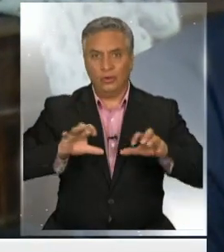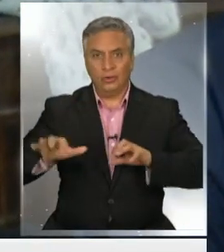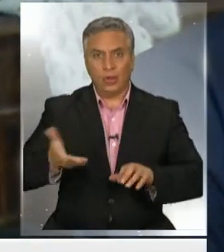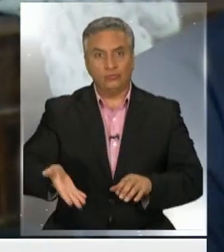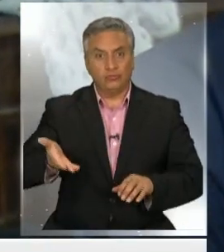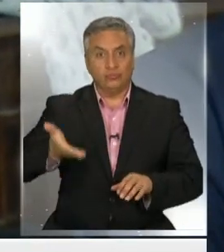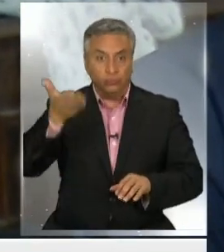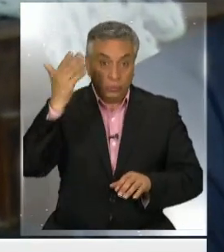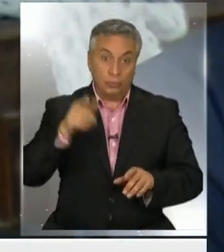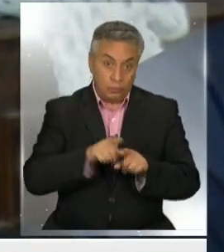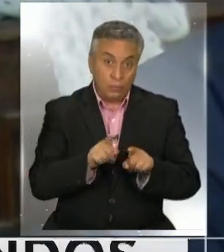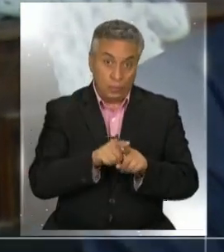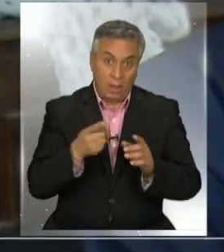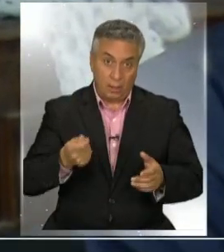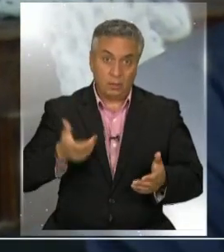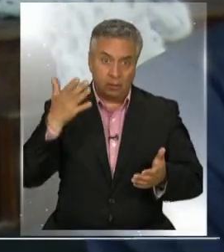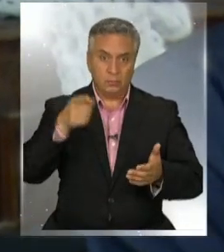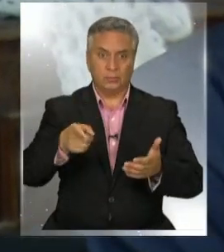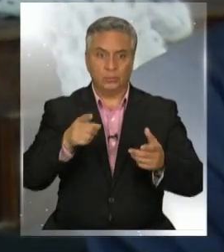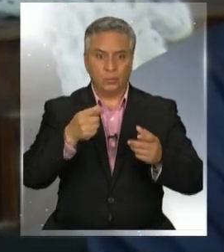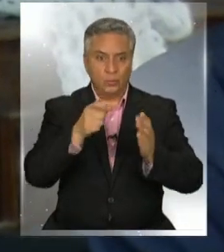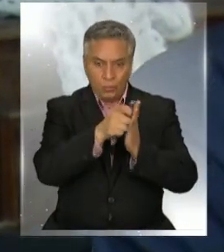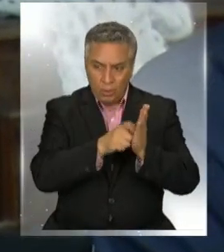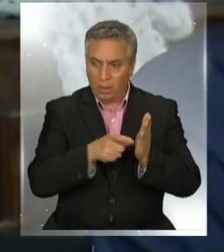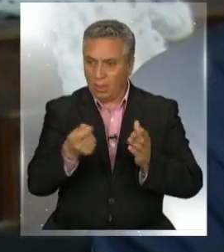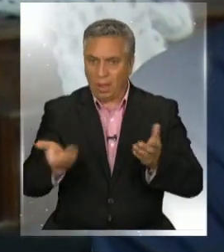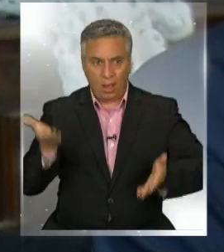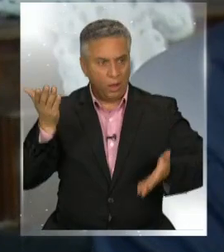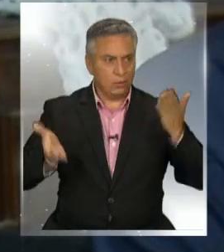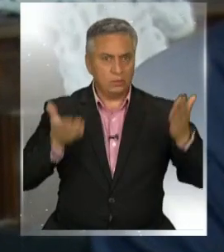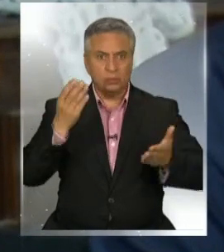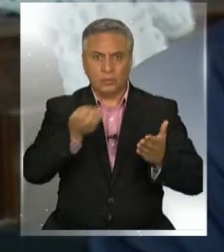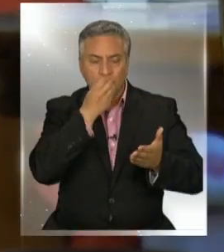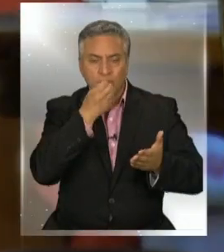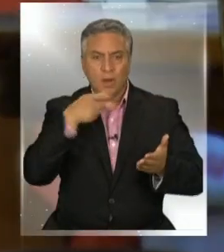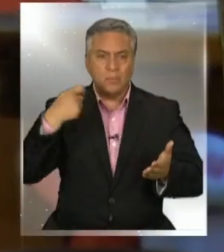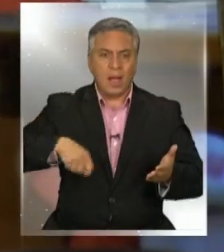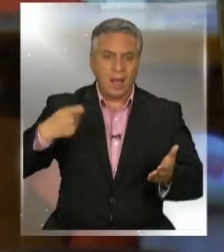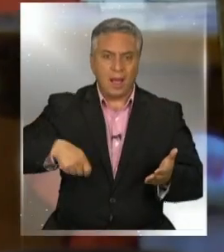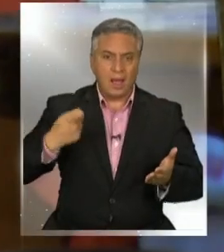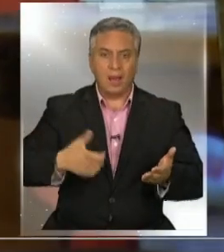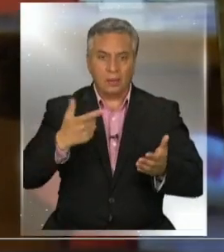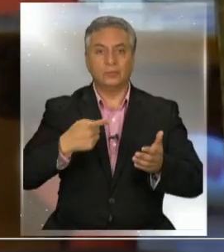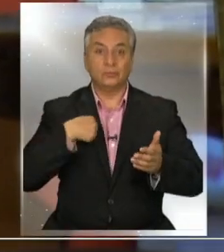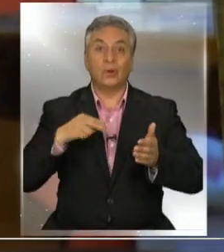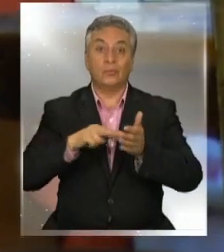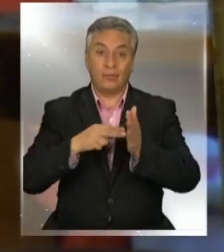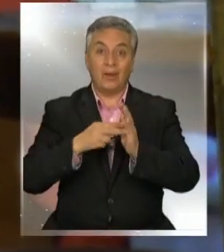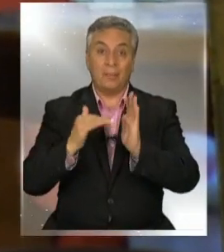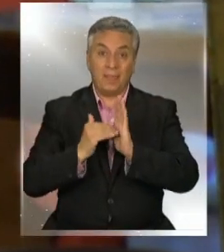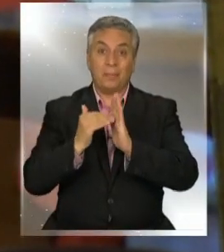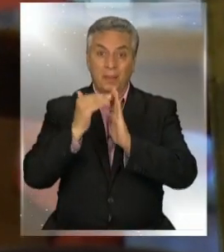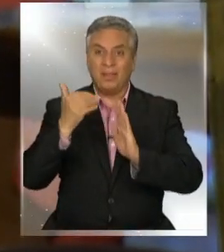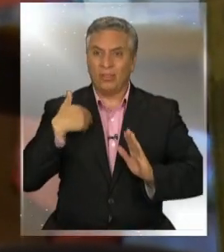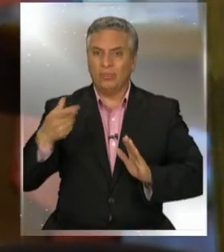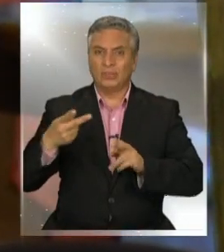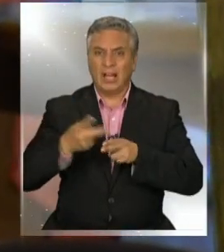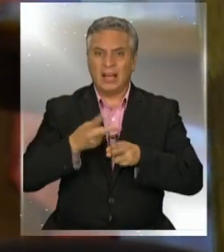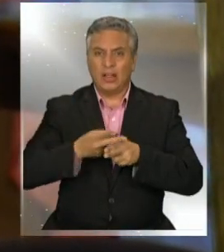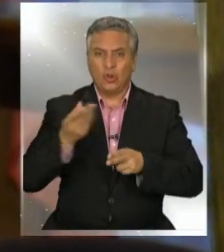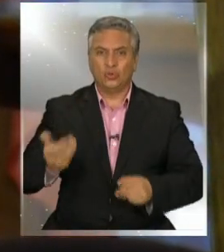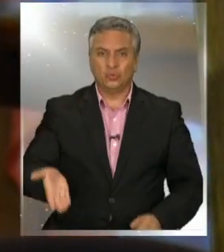la vida igual está subiendo, o sea, las cuentas están más altas, el comer está más caro. Yo tuve un problema en mi departamento, me subió el arriendo, todo el